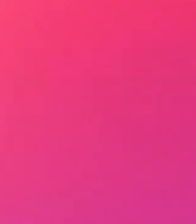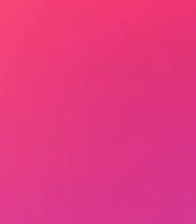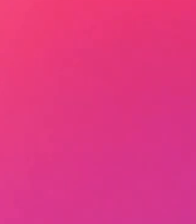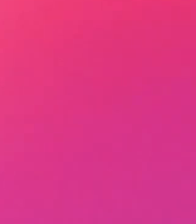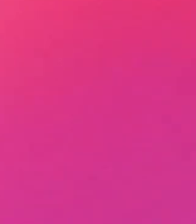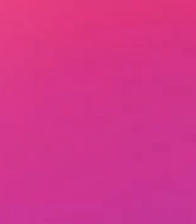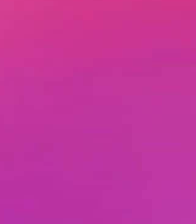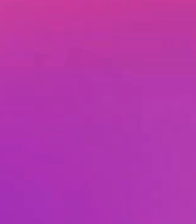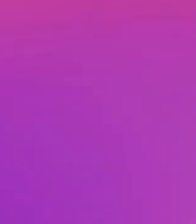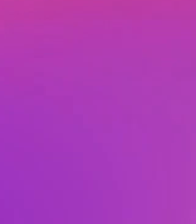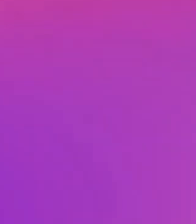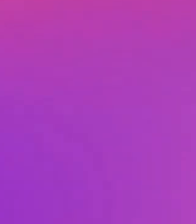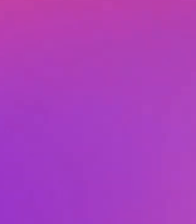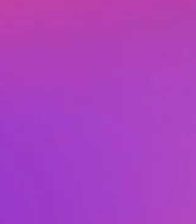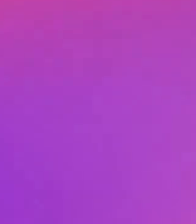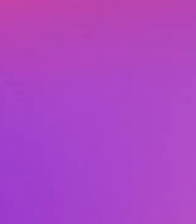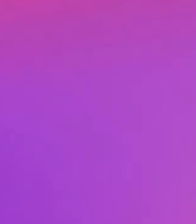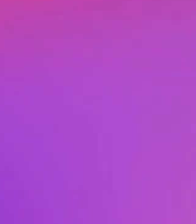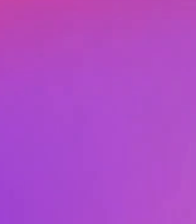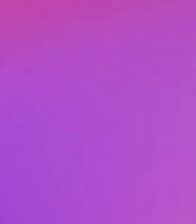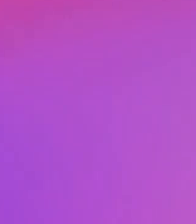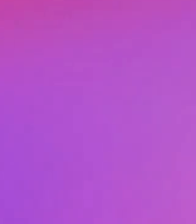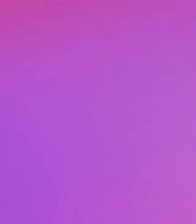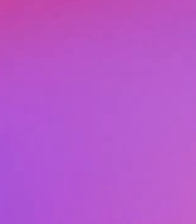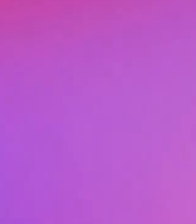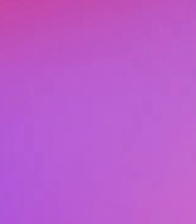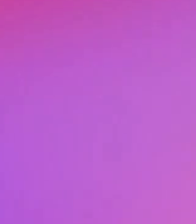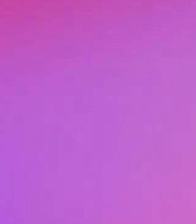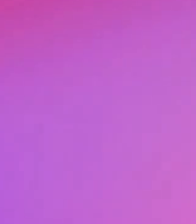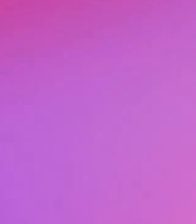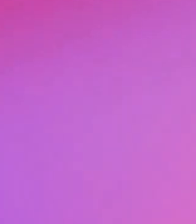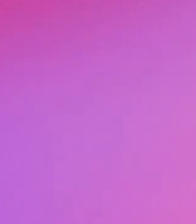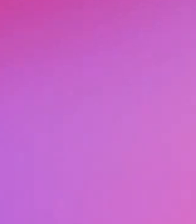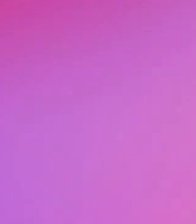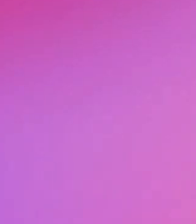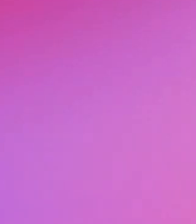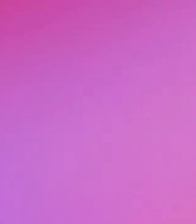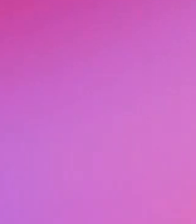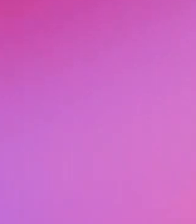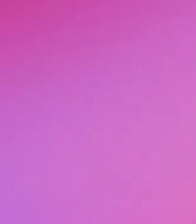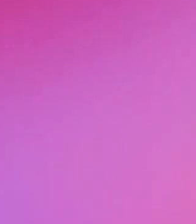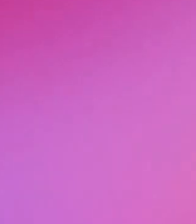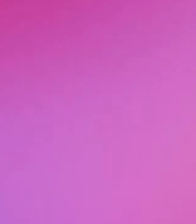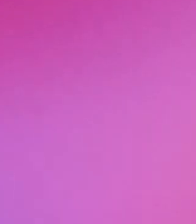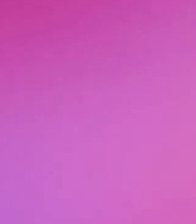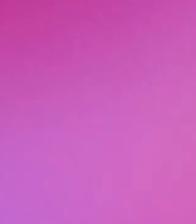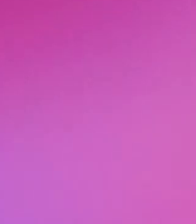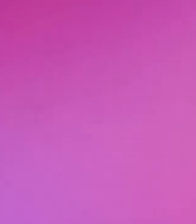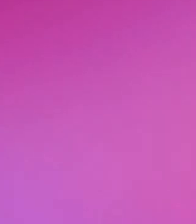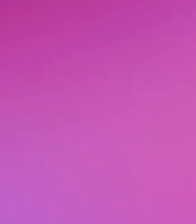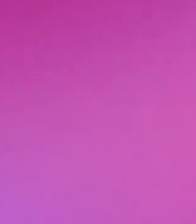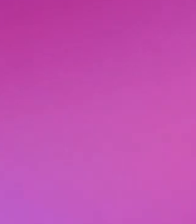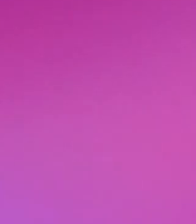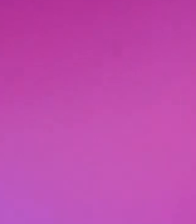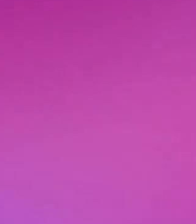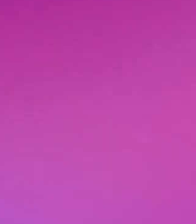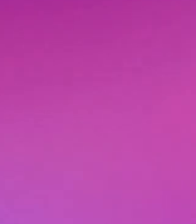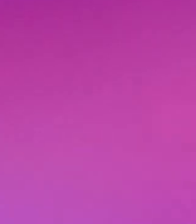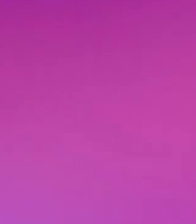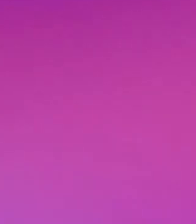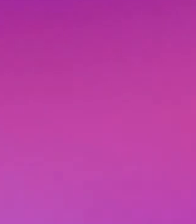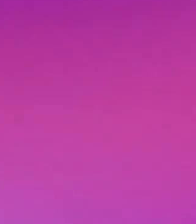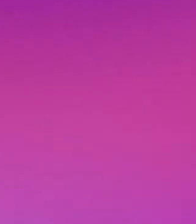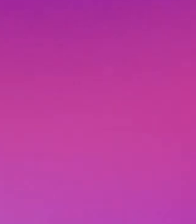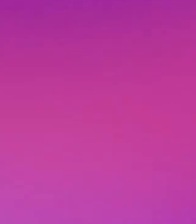-7123. Si requieres consultar los libros de texto en versión digital, recuerda que los puedes